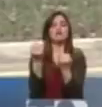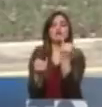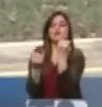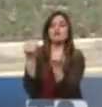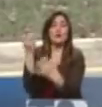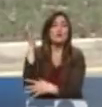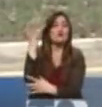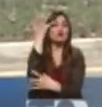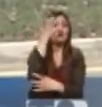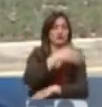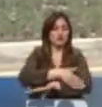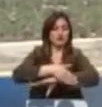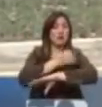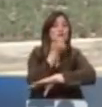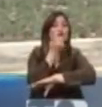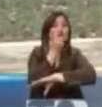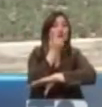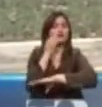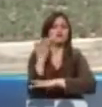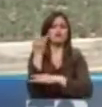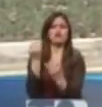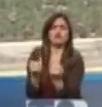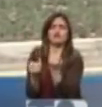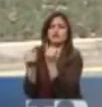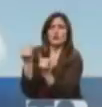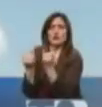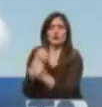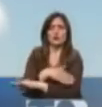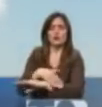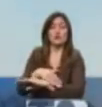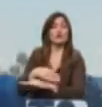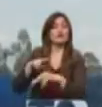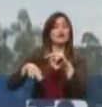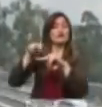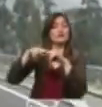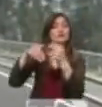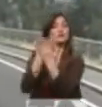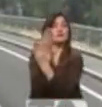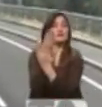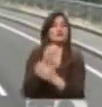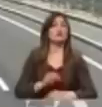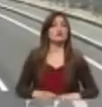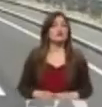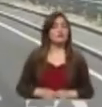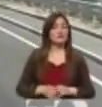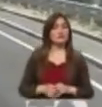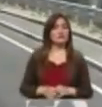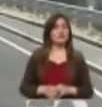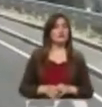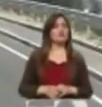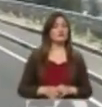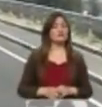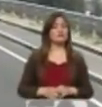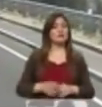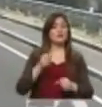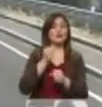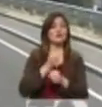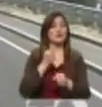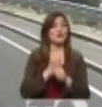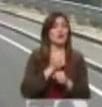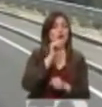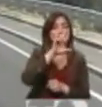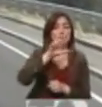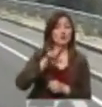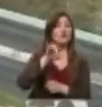construcción de parterres arborizados, la construcción de nuevas aceras. Los trabajos se realizaron en una extensión de